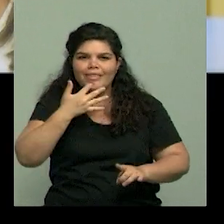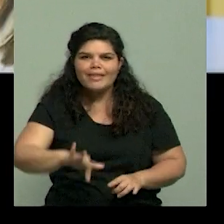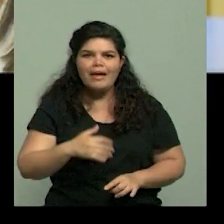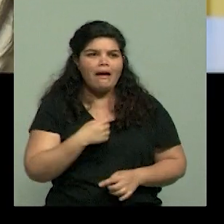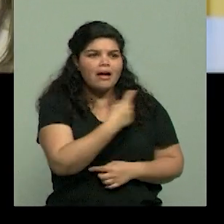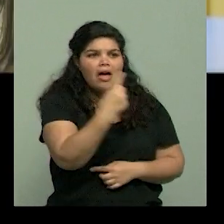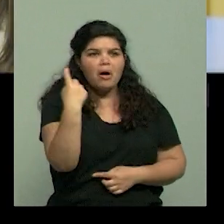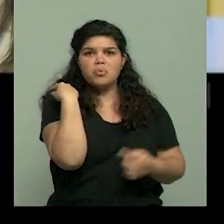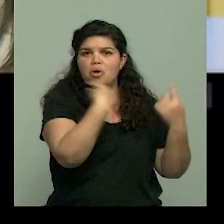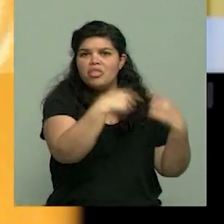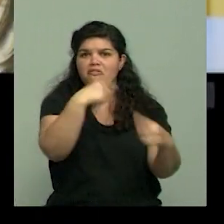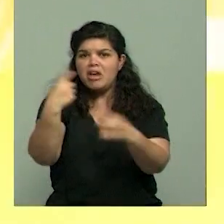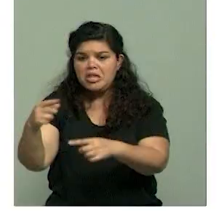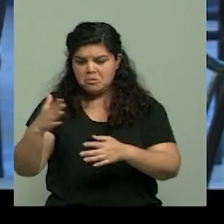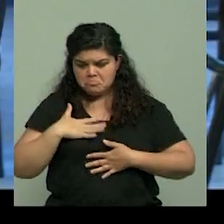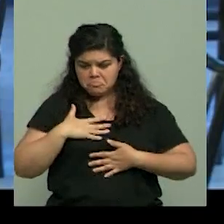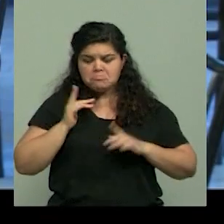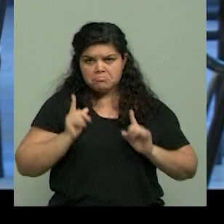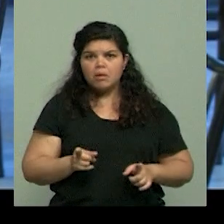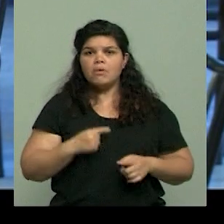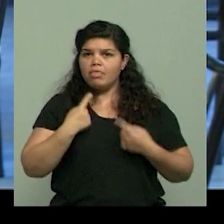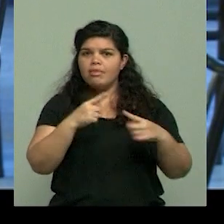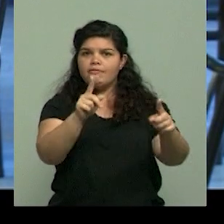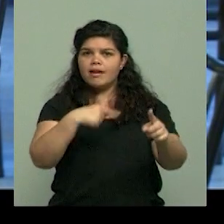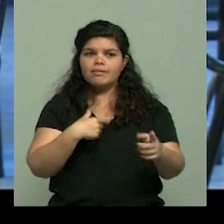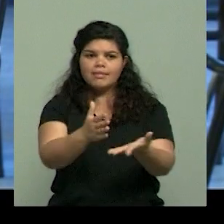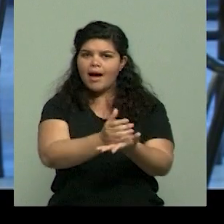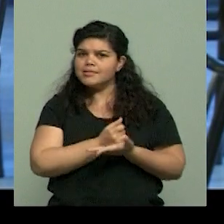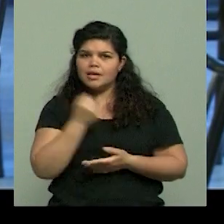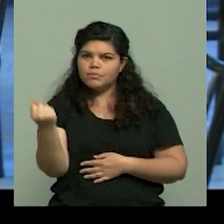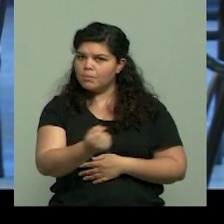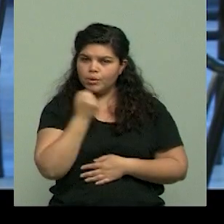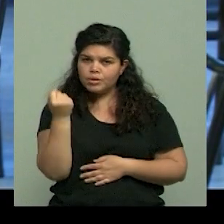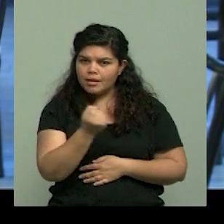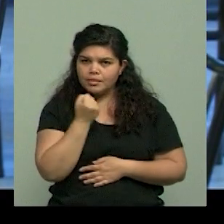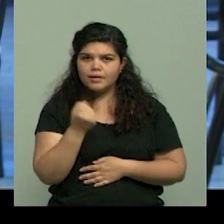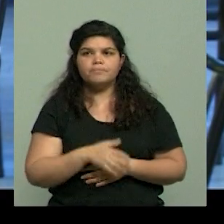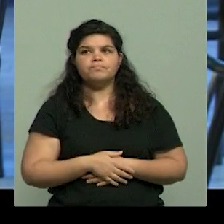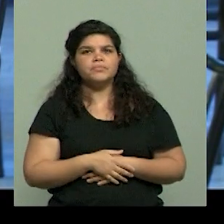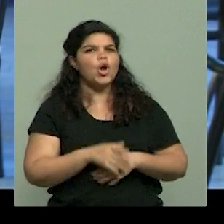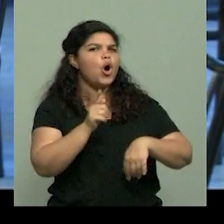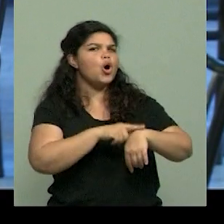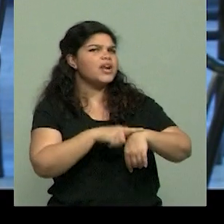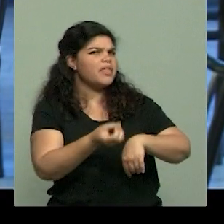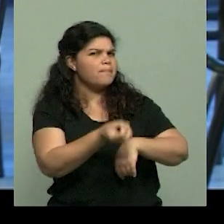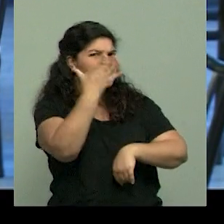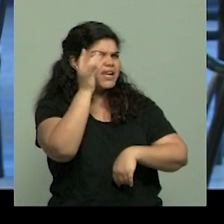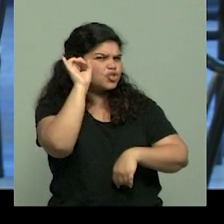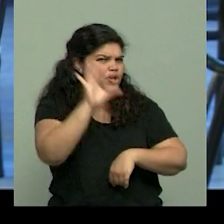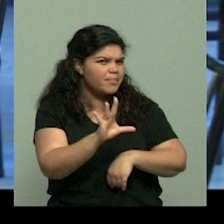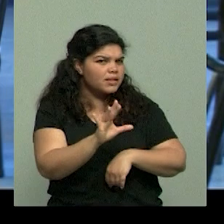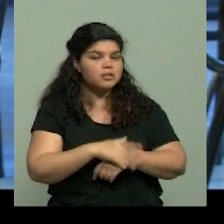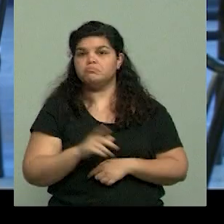y aprender a aceptarse dentro de ese eje. ¿El horario donde trabajan es solamente mañana? No, en salud